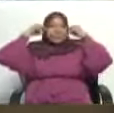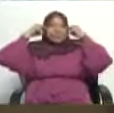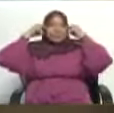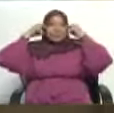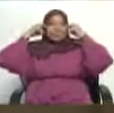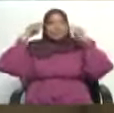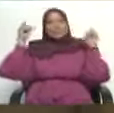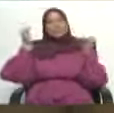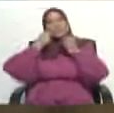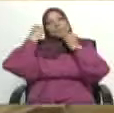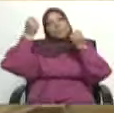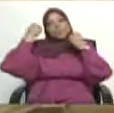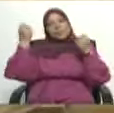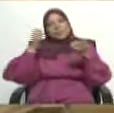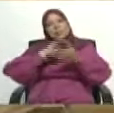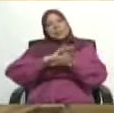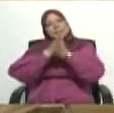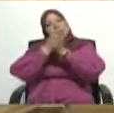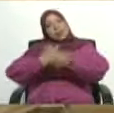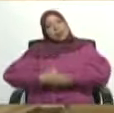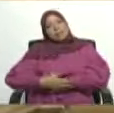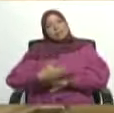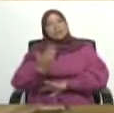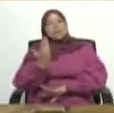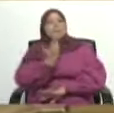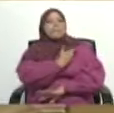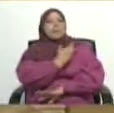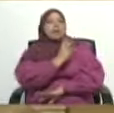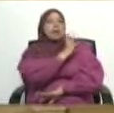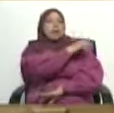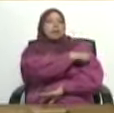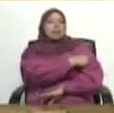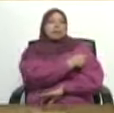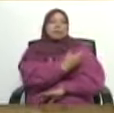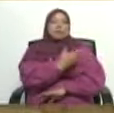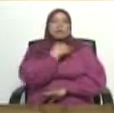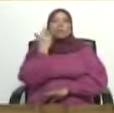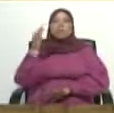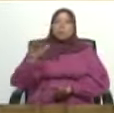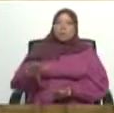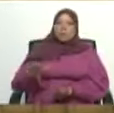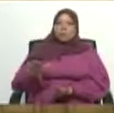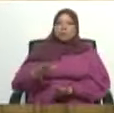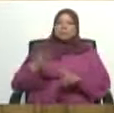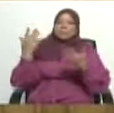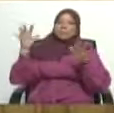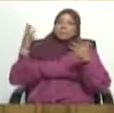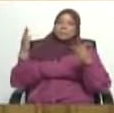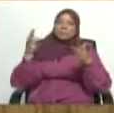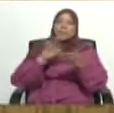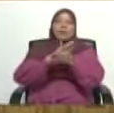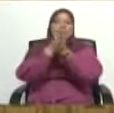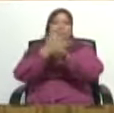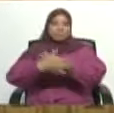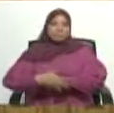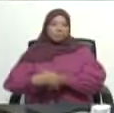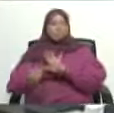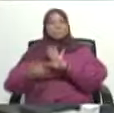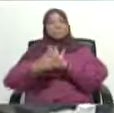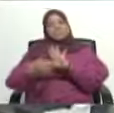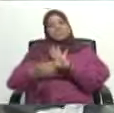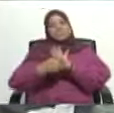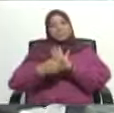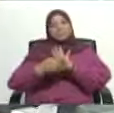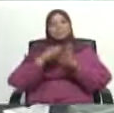gritando, cese ya al genocidio en la franja de Gaza. Cese ya al